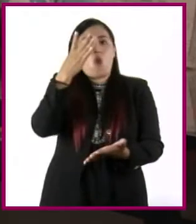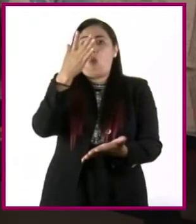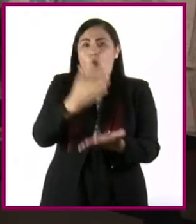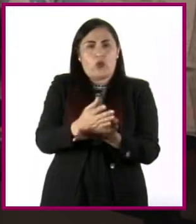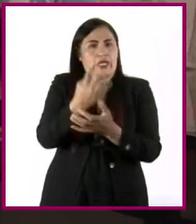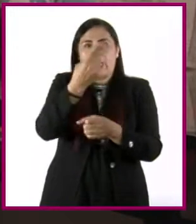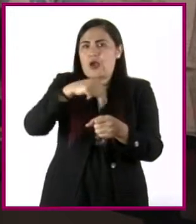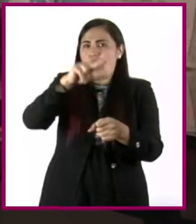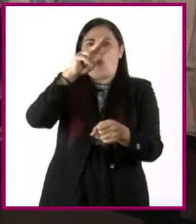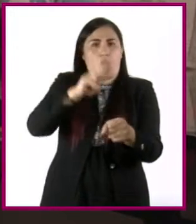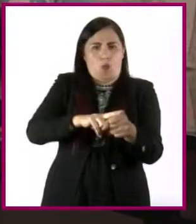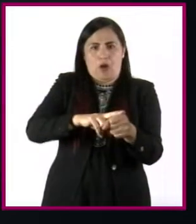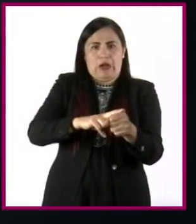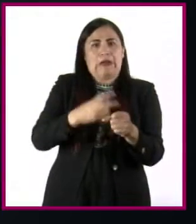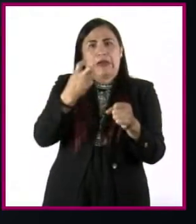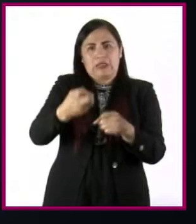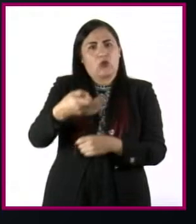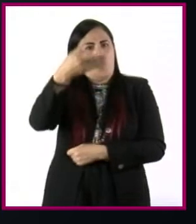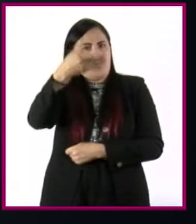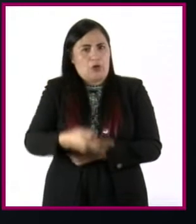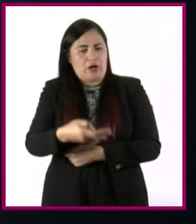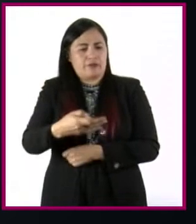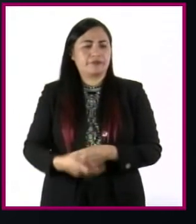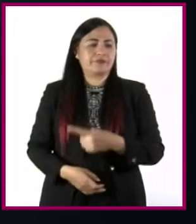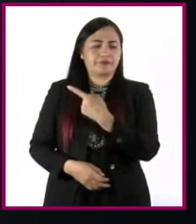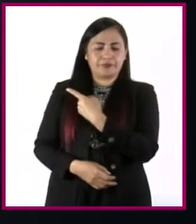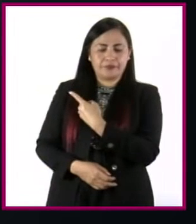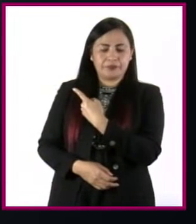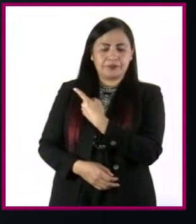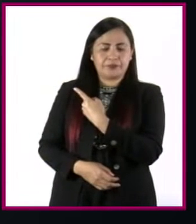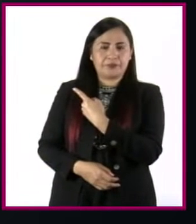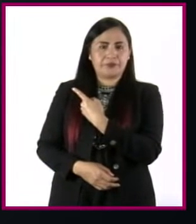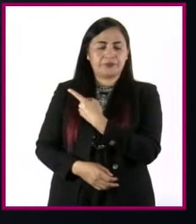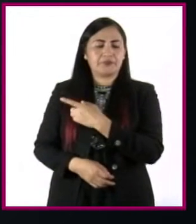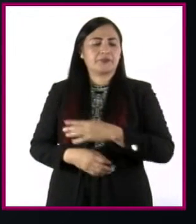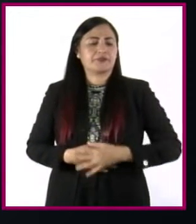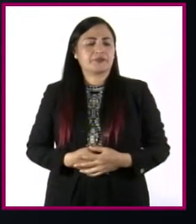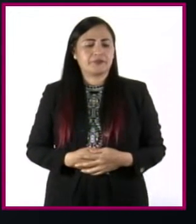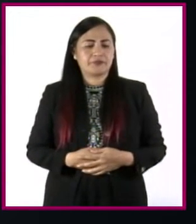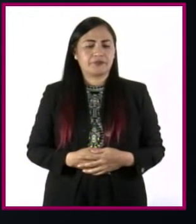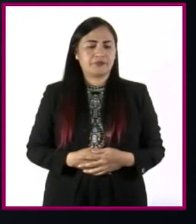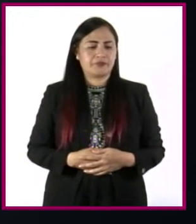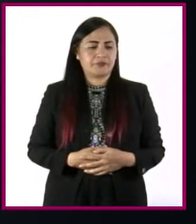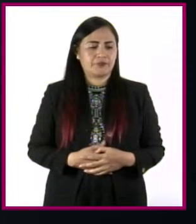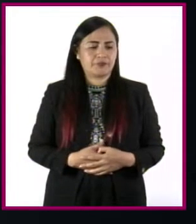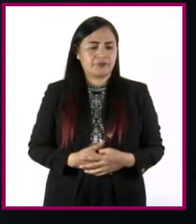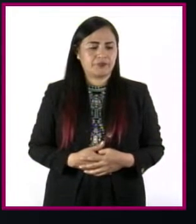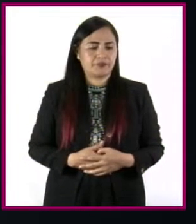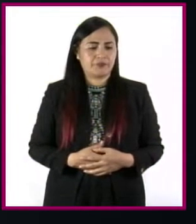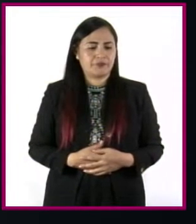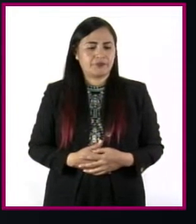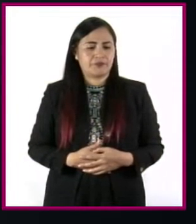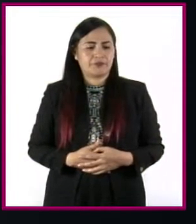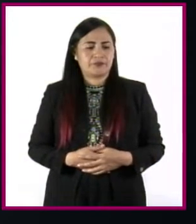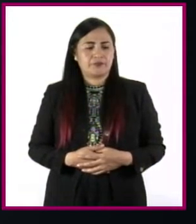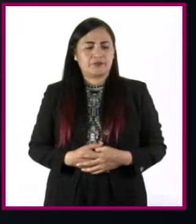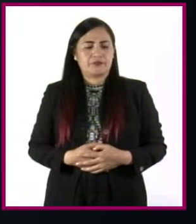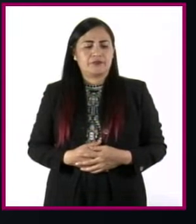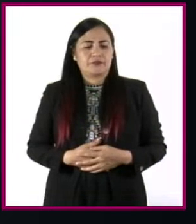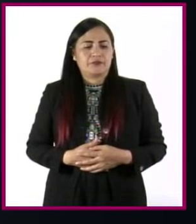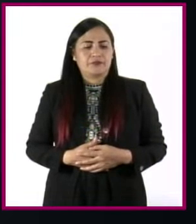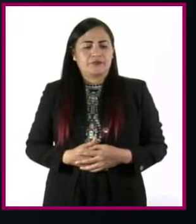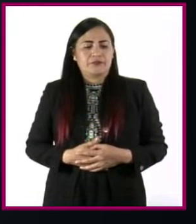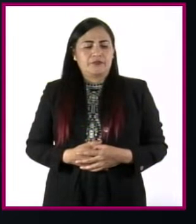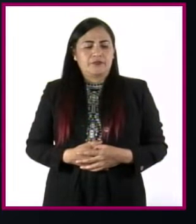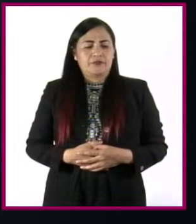natural, normal o aceptable. Cisnormatividad: expectativa, creencia o estereotipo de que todas las personas